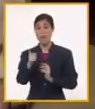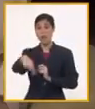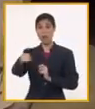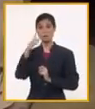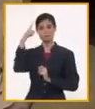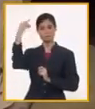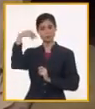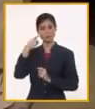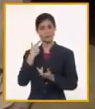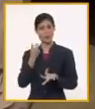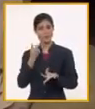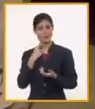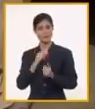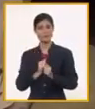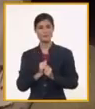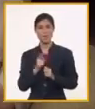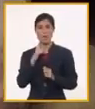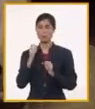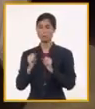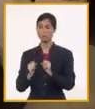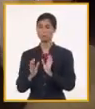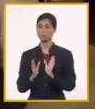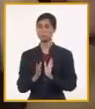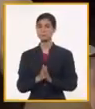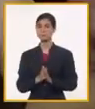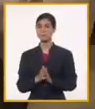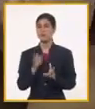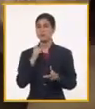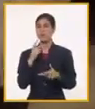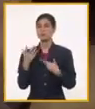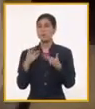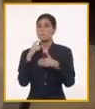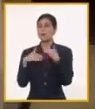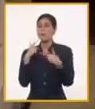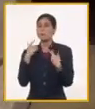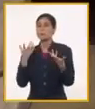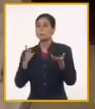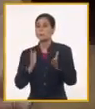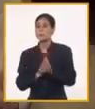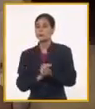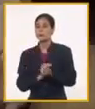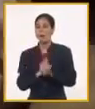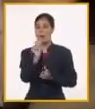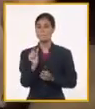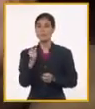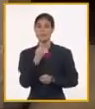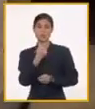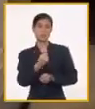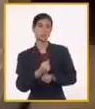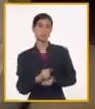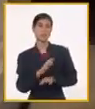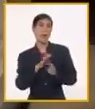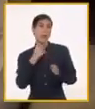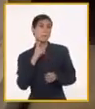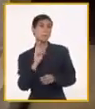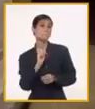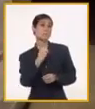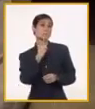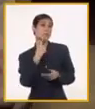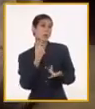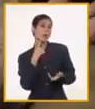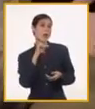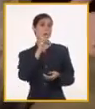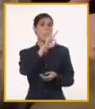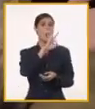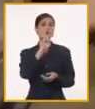ahí. Y bueno, sí, bueno, ¿y cuál es el problema? Bueno, figúrese que ya primero hacer 800.000 y